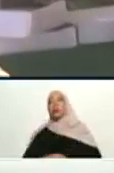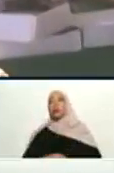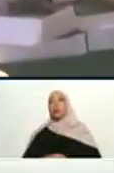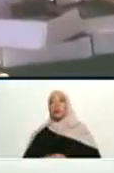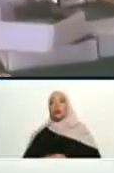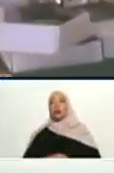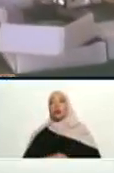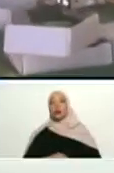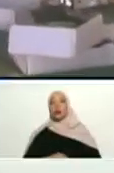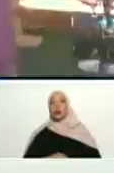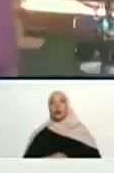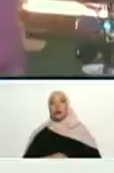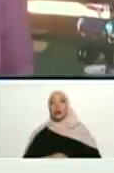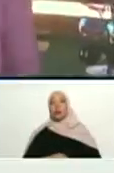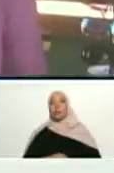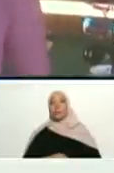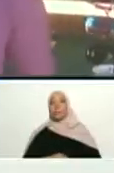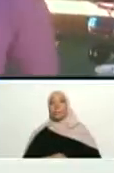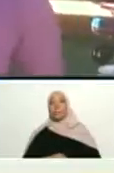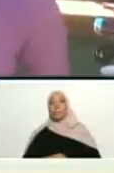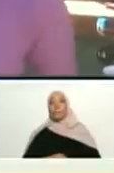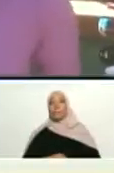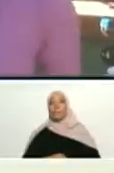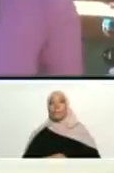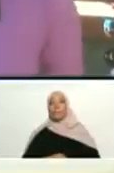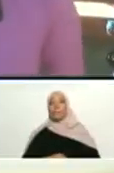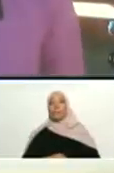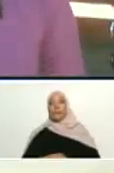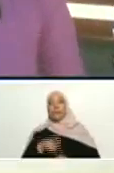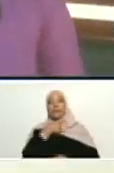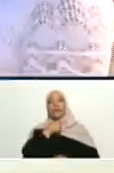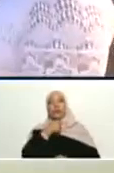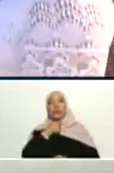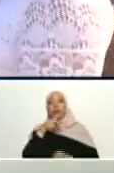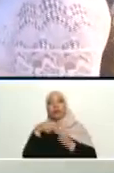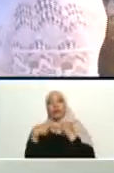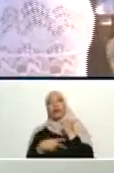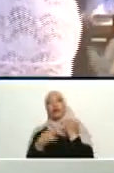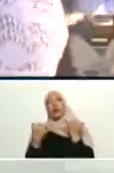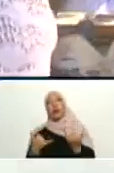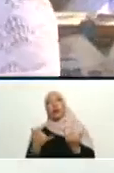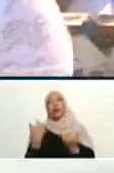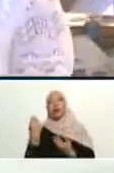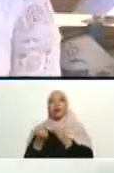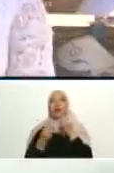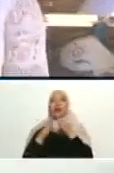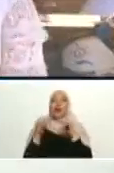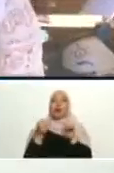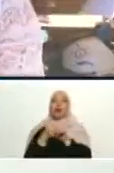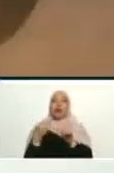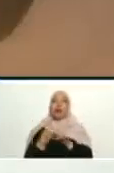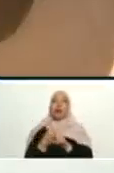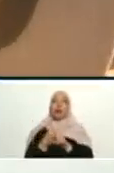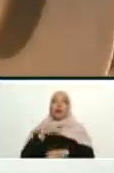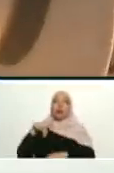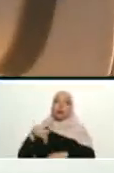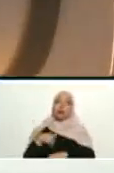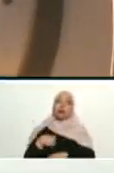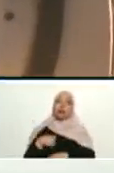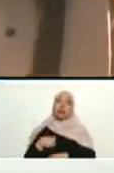Ali. Ali, pon el equipo, pídeme lo que tengas que pedirme. Todo lo que puedas pedir que no sea real,